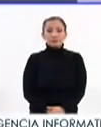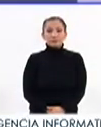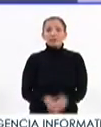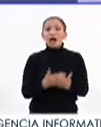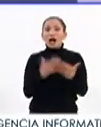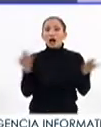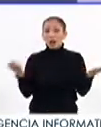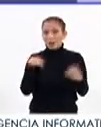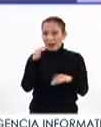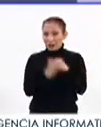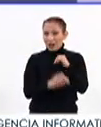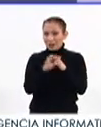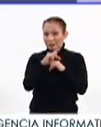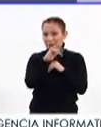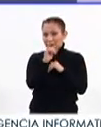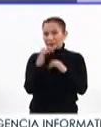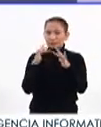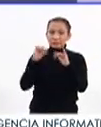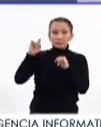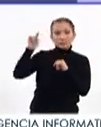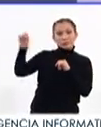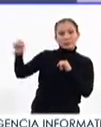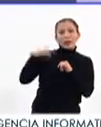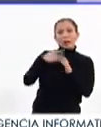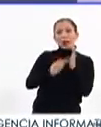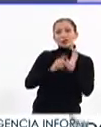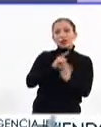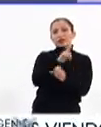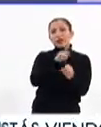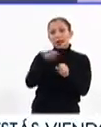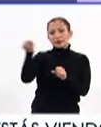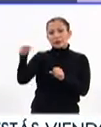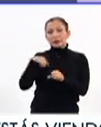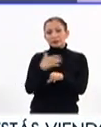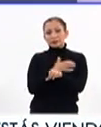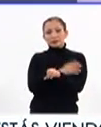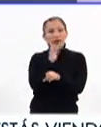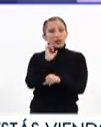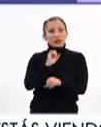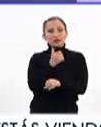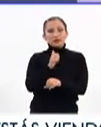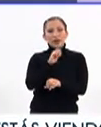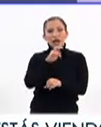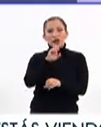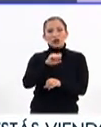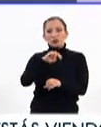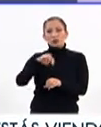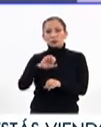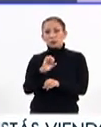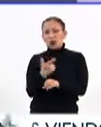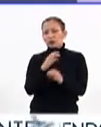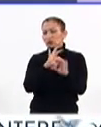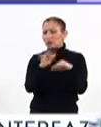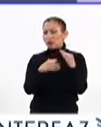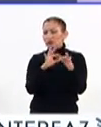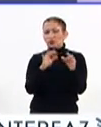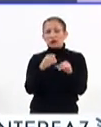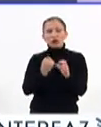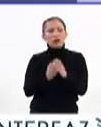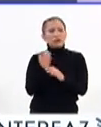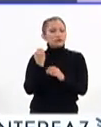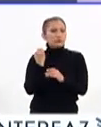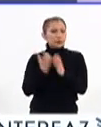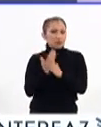Y bueno, ahora para finalizar Interfaz nos enlazamos hasta Palacio Nacional. Allá se encuentra nuestra compañera Sharon Smoke y nos tiene todos los detalles de la